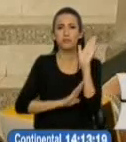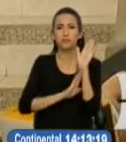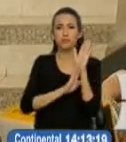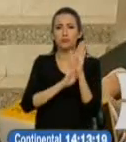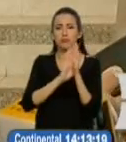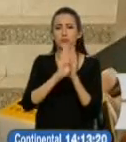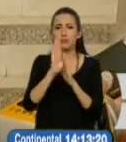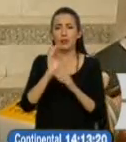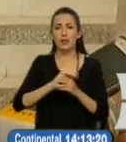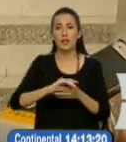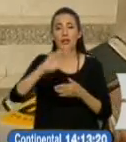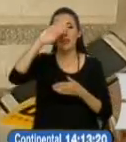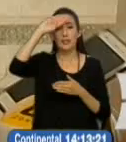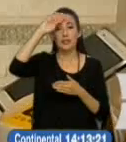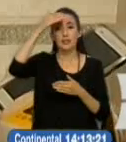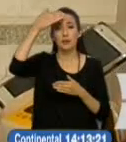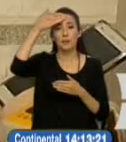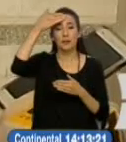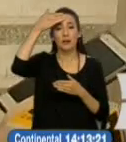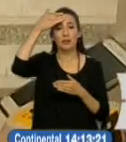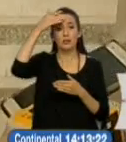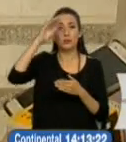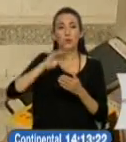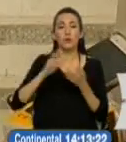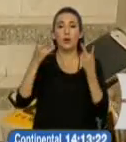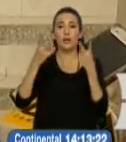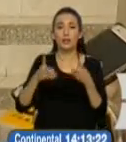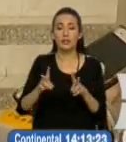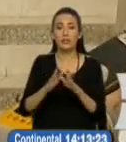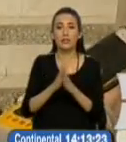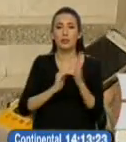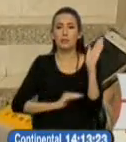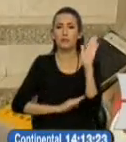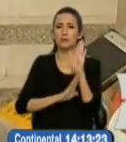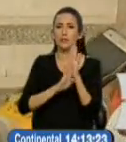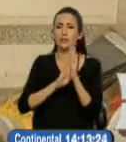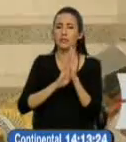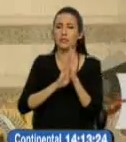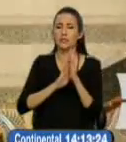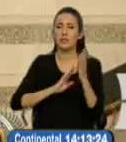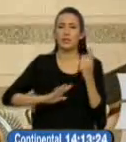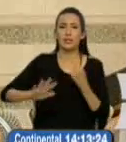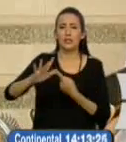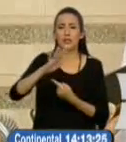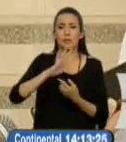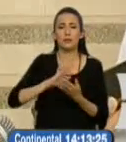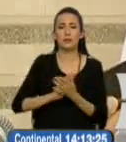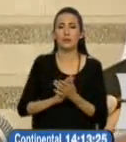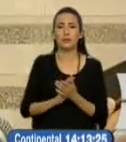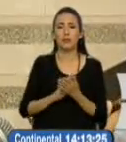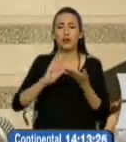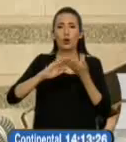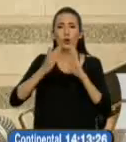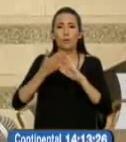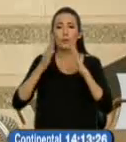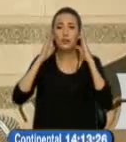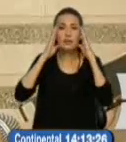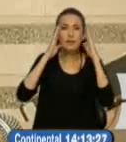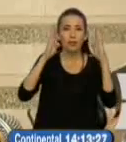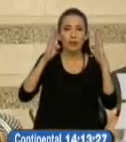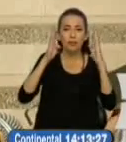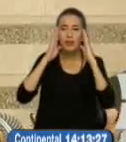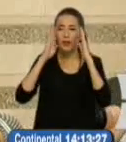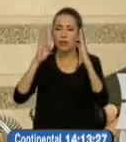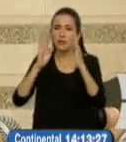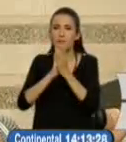la temperatura y el aumento de la cantidad del vector. Lograr que la comunidad se mantenga haciendo esas